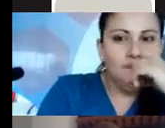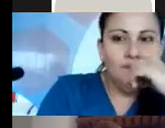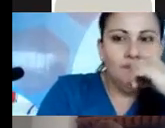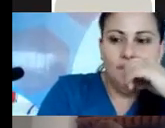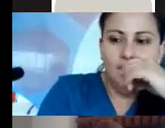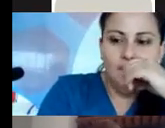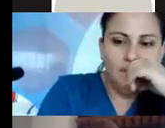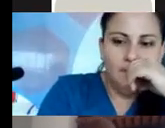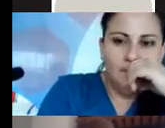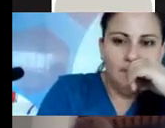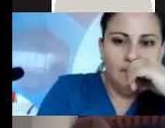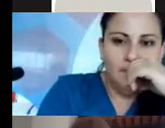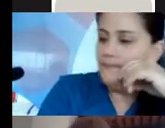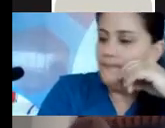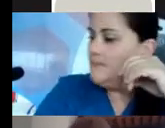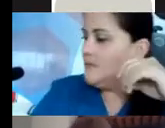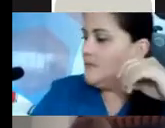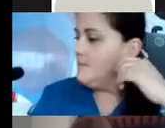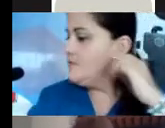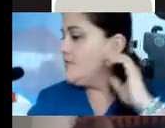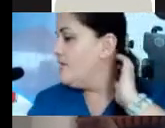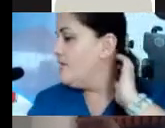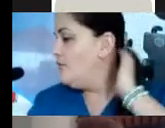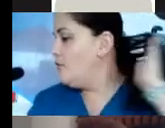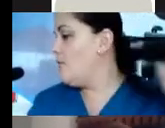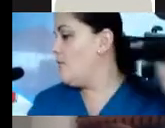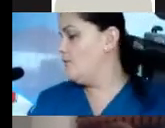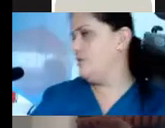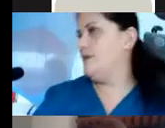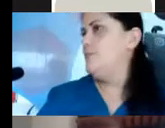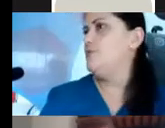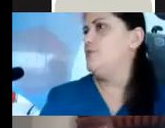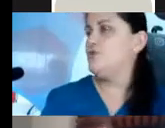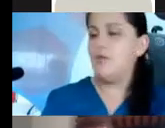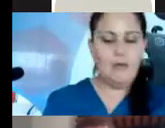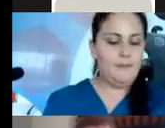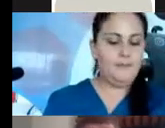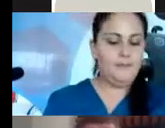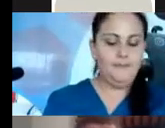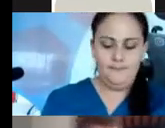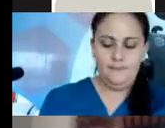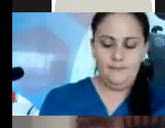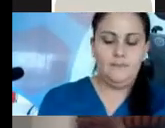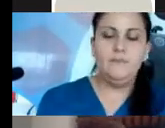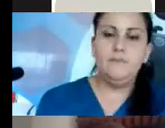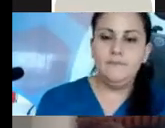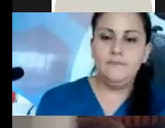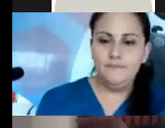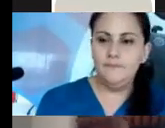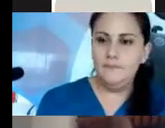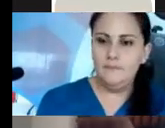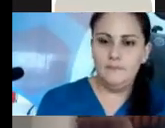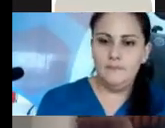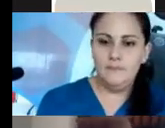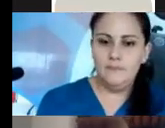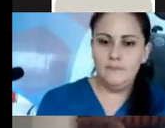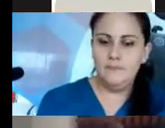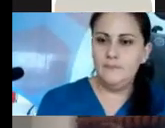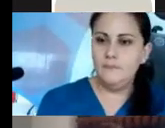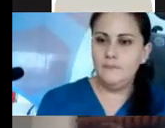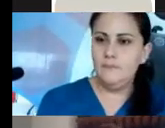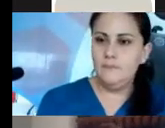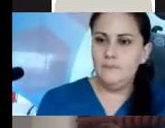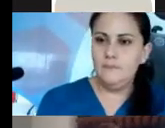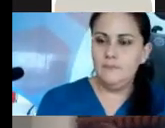se ajustan milimétricamente al sujeto. Y aquí viene el problema cuando digo yo de las licitaciones, de